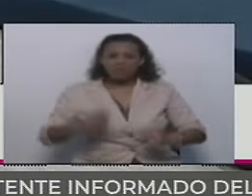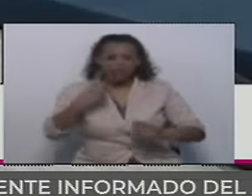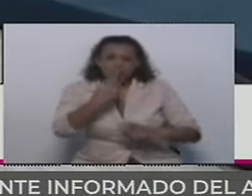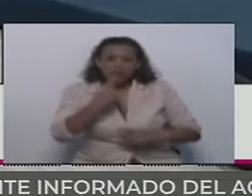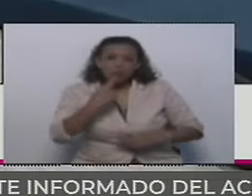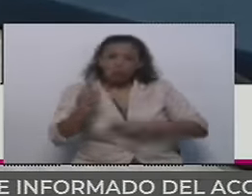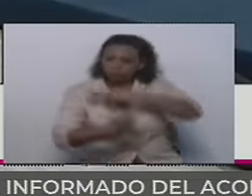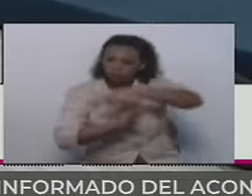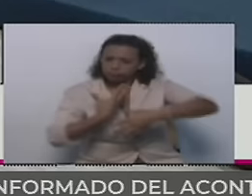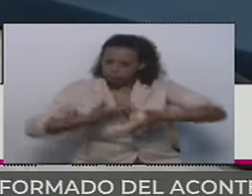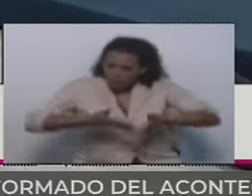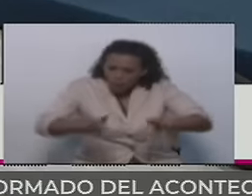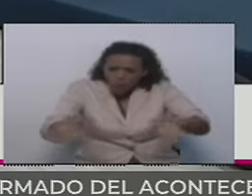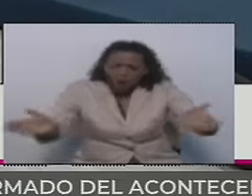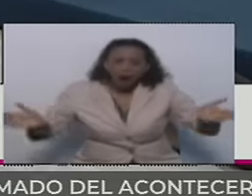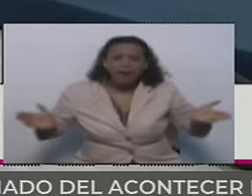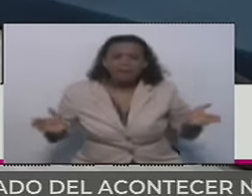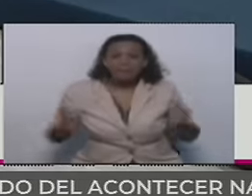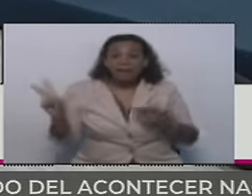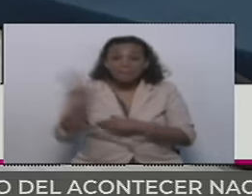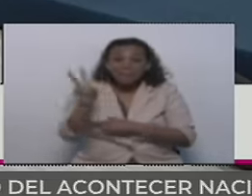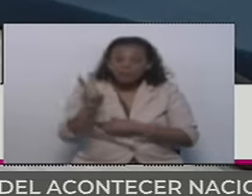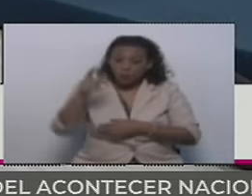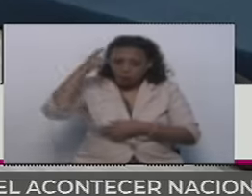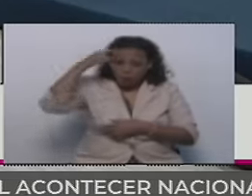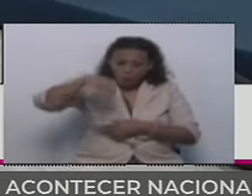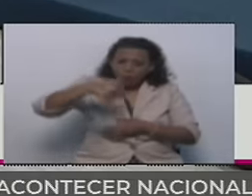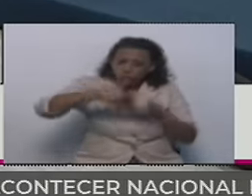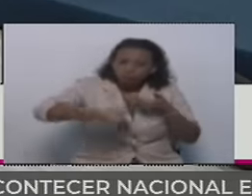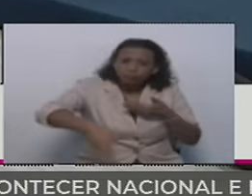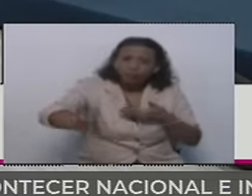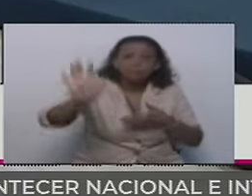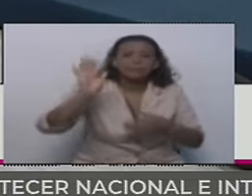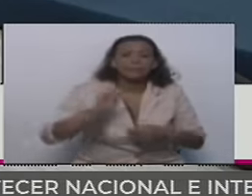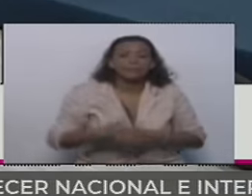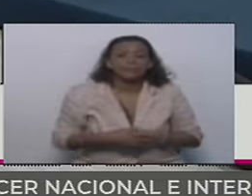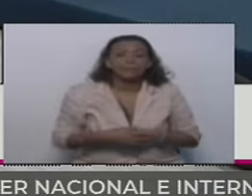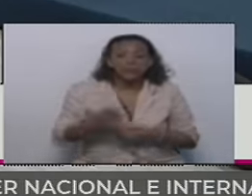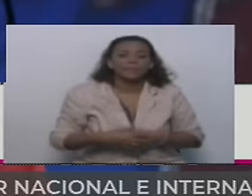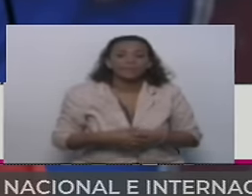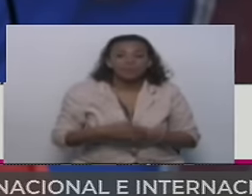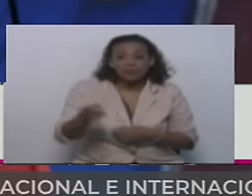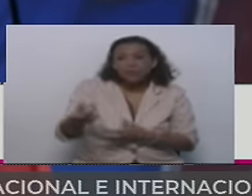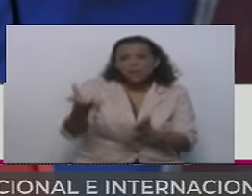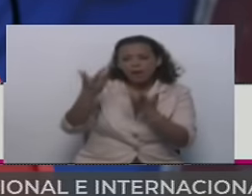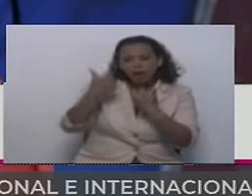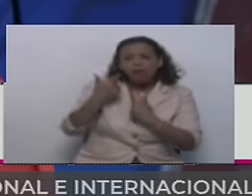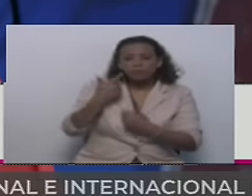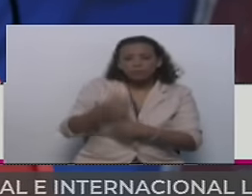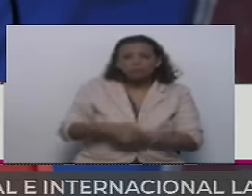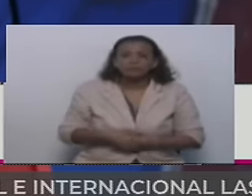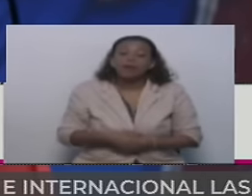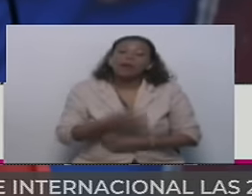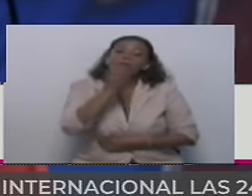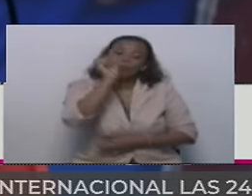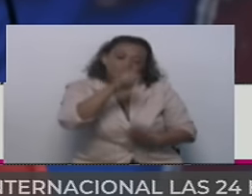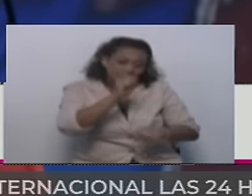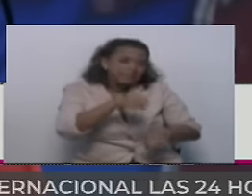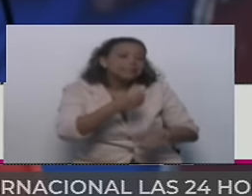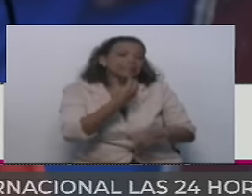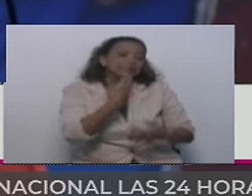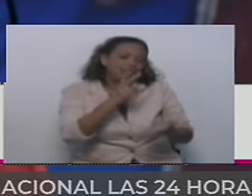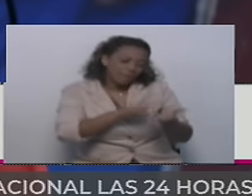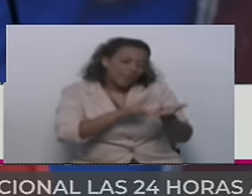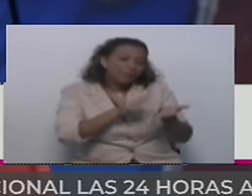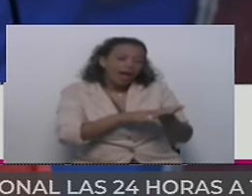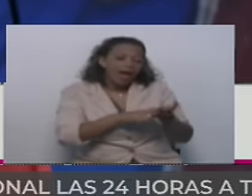para poder abrirle espacio a la Venezuela que hoy tenemos de paz. Merly, cuéntamelo. Pues sí,